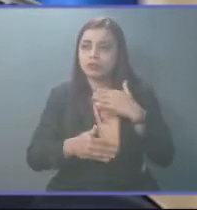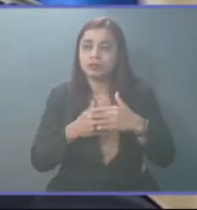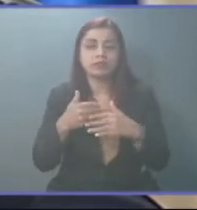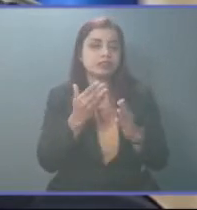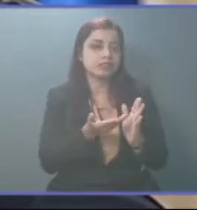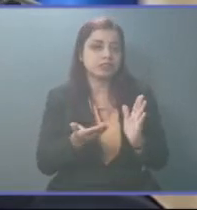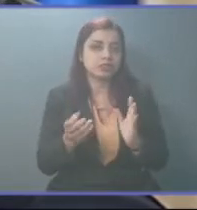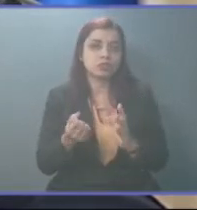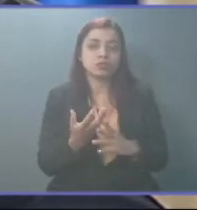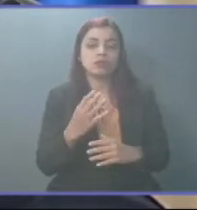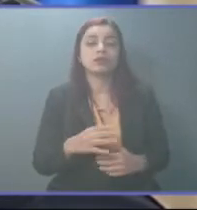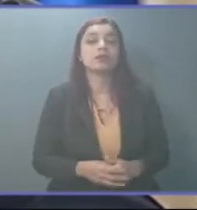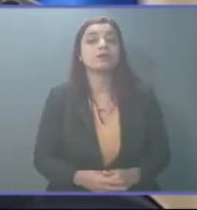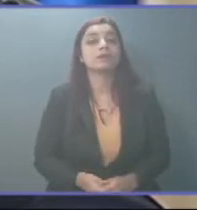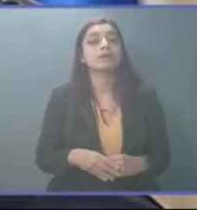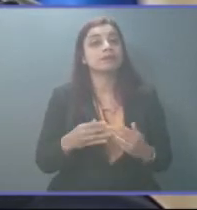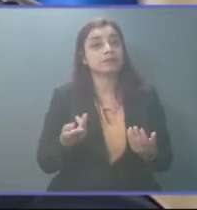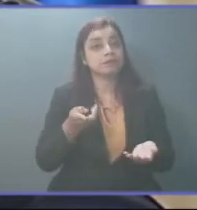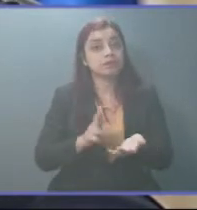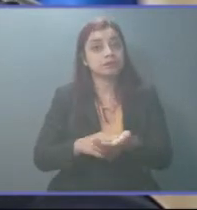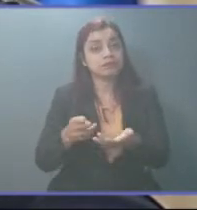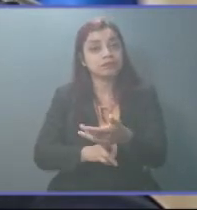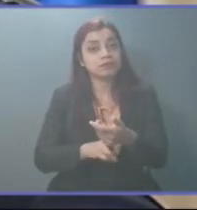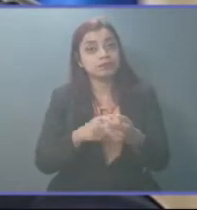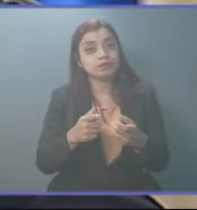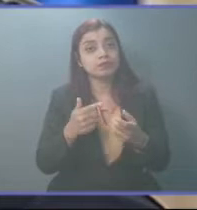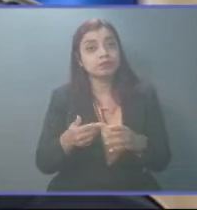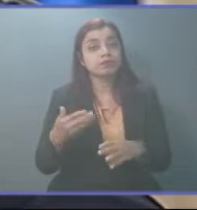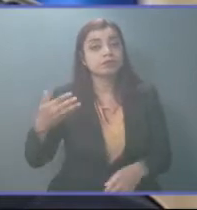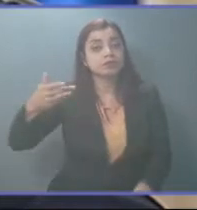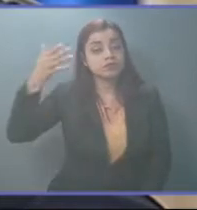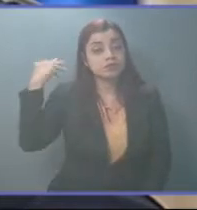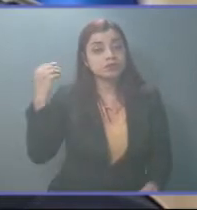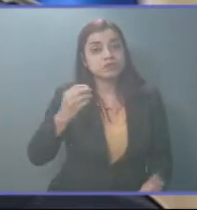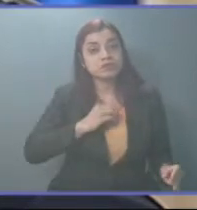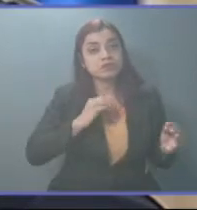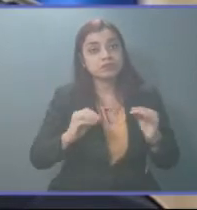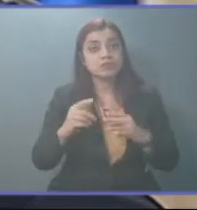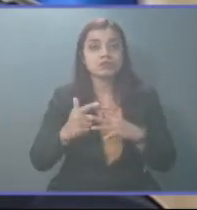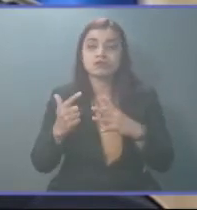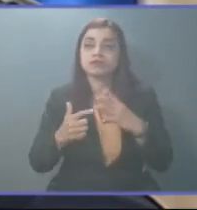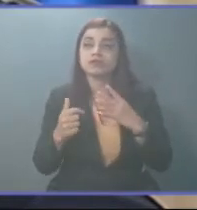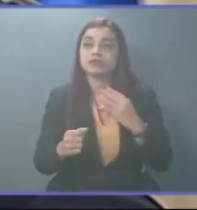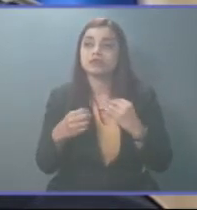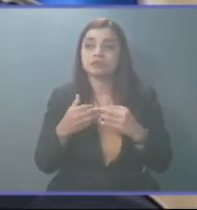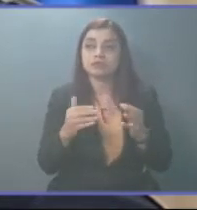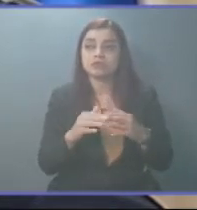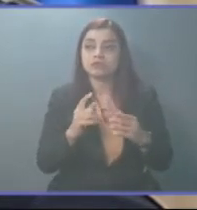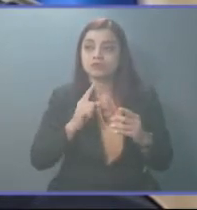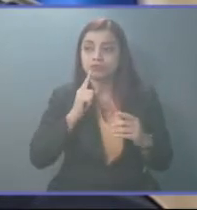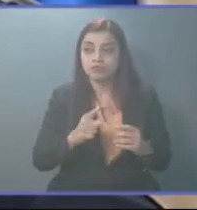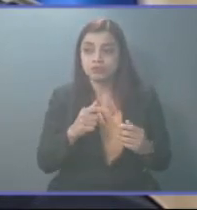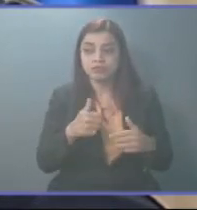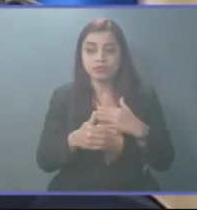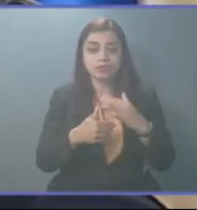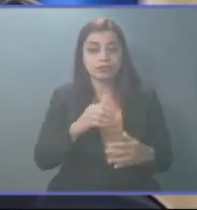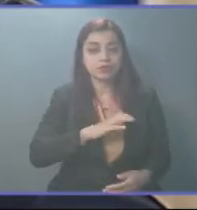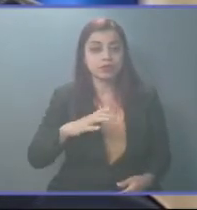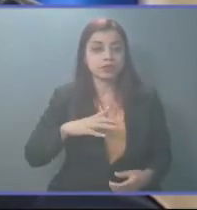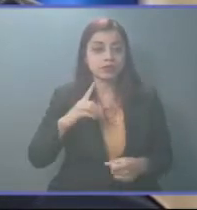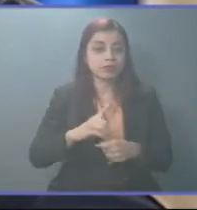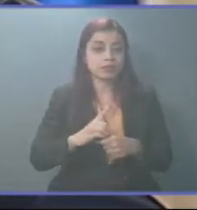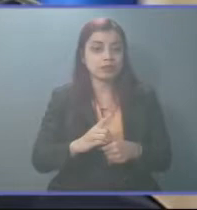otros. Los contratos y convenios suscritos con anterioridad a la entrada en vigencia de esta ley y las demás obligaciones asumidas por el anterior CONAIP